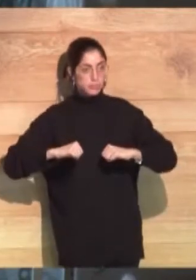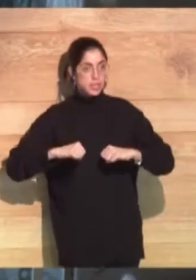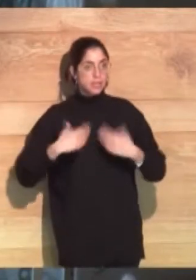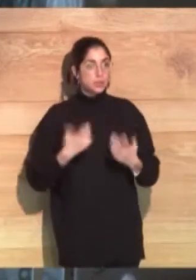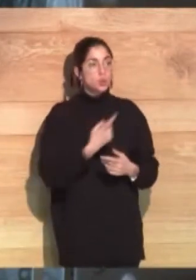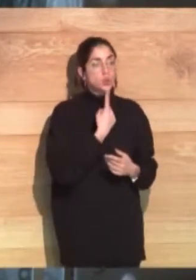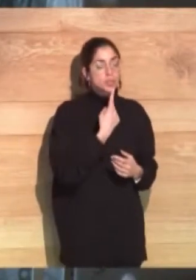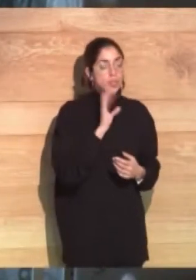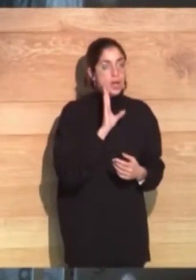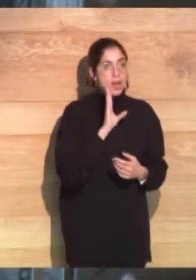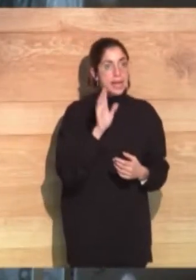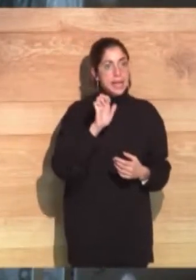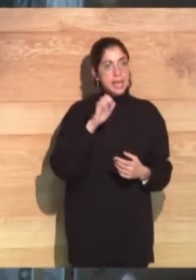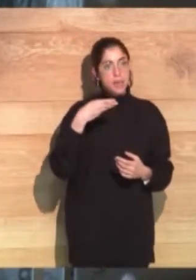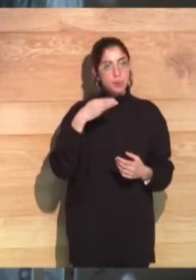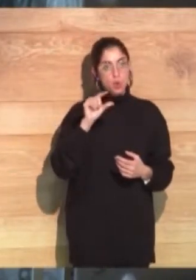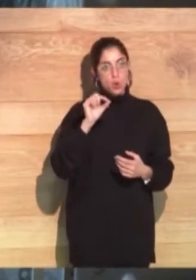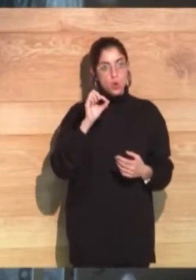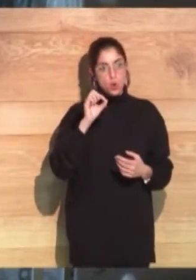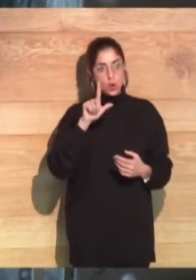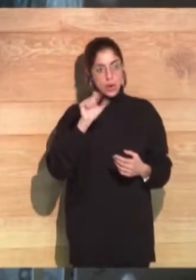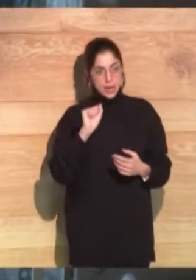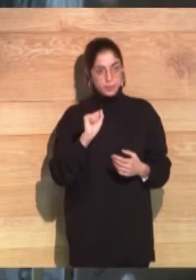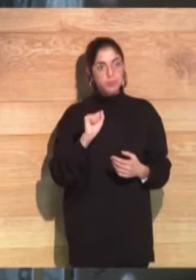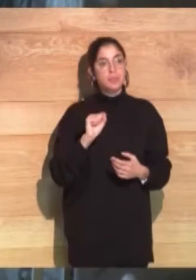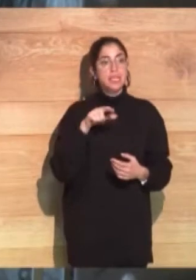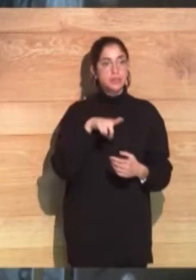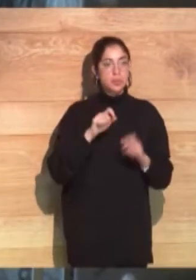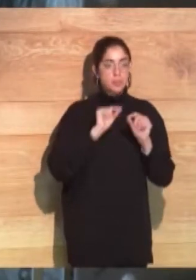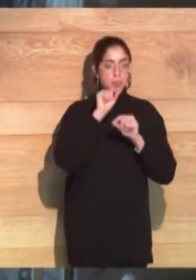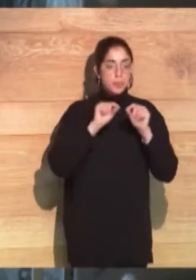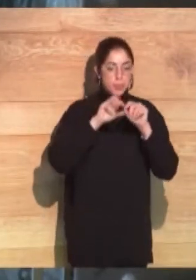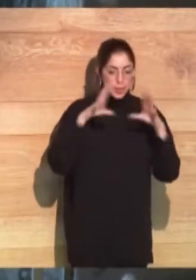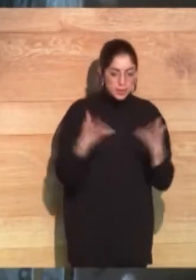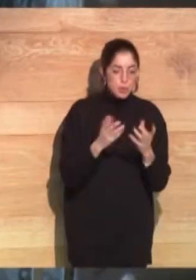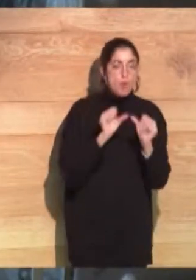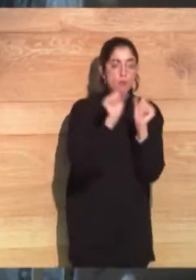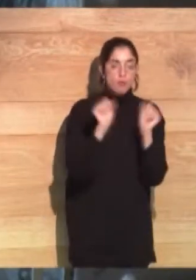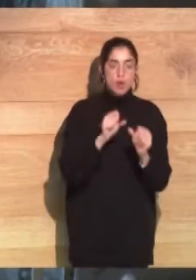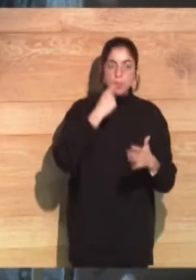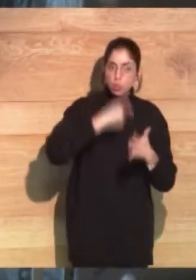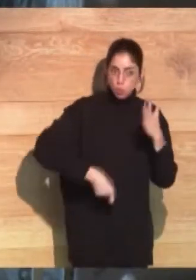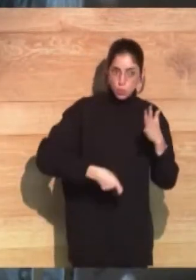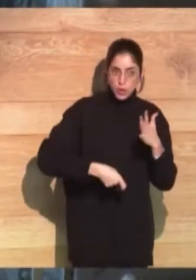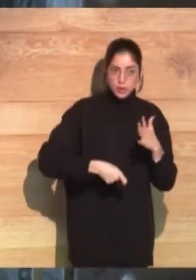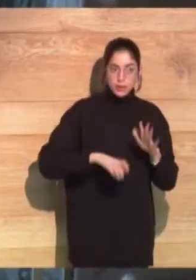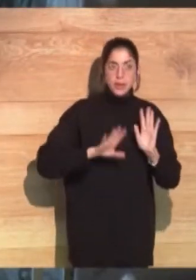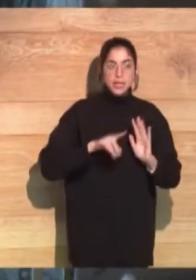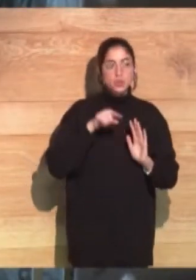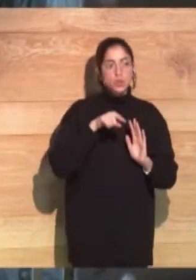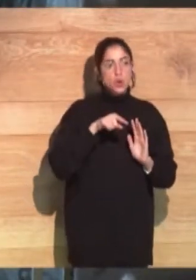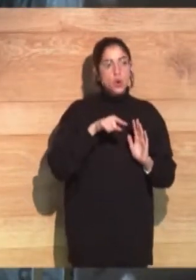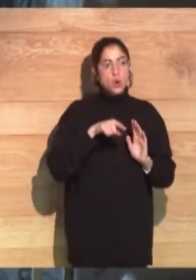ébola. Liberia sufrió esta pandemia de una forma muy dura. Eso les llevó a poder